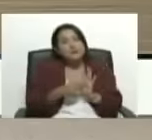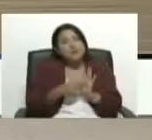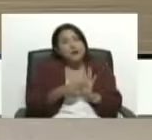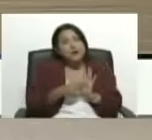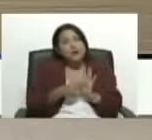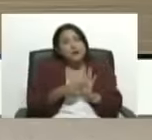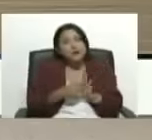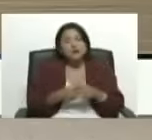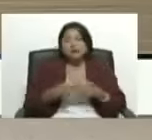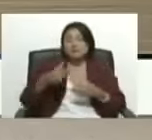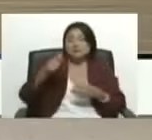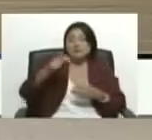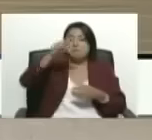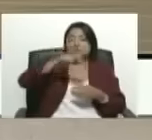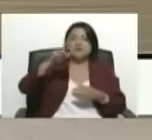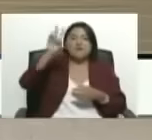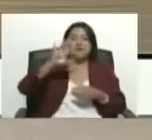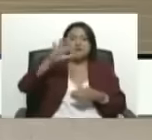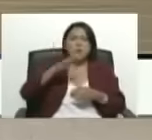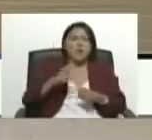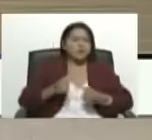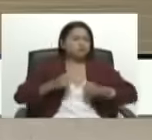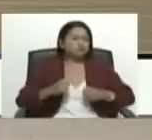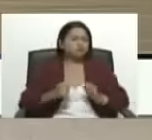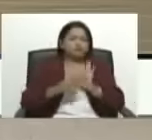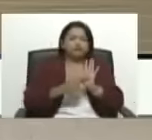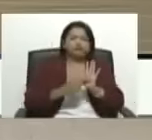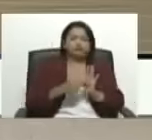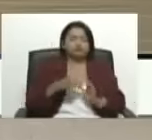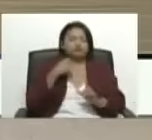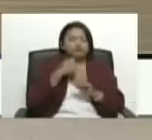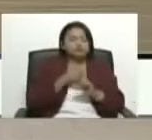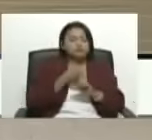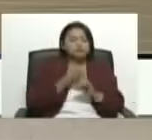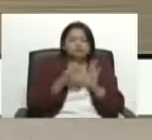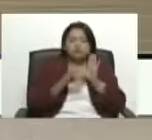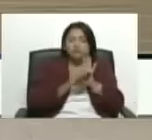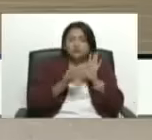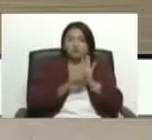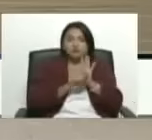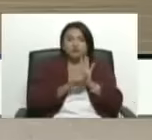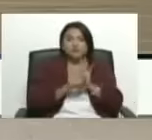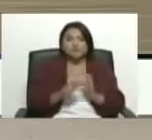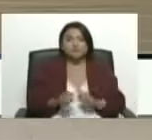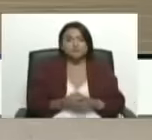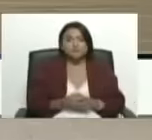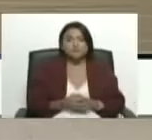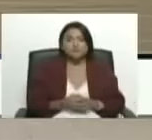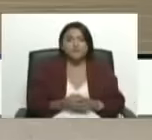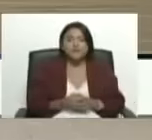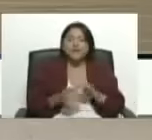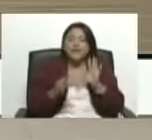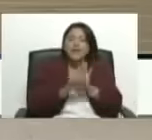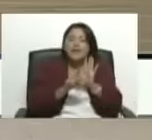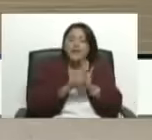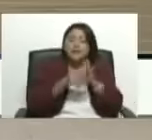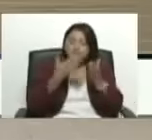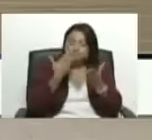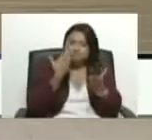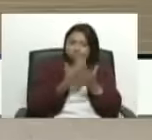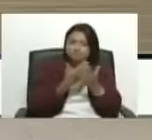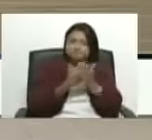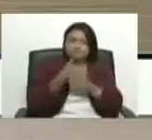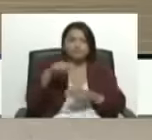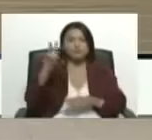pueblo en unión nacional para defender su constitución, para defender su ordenamiento constitucional y